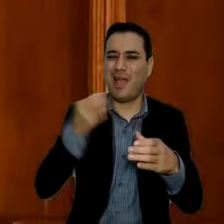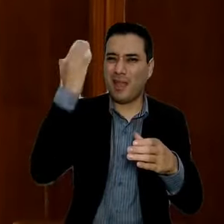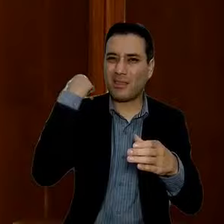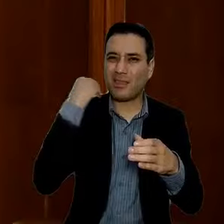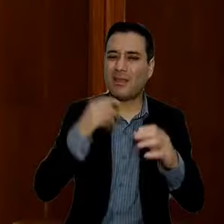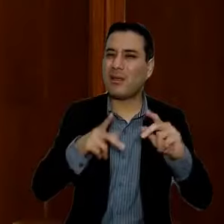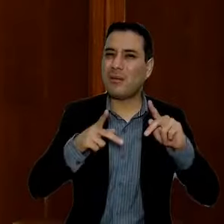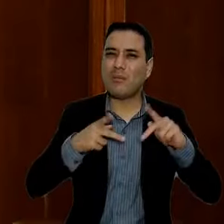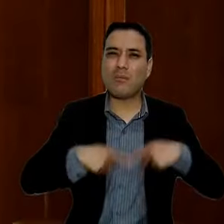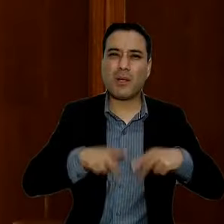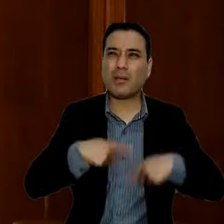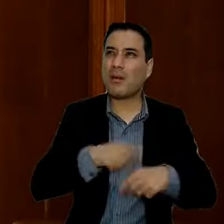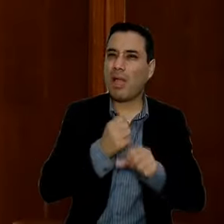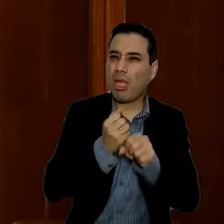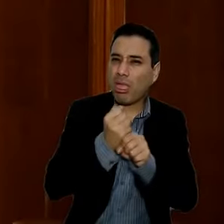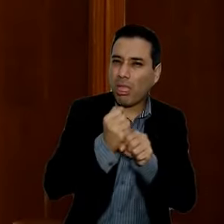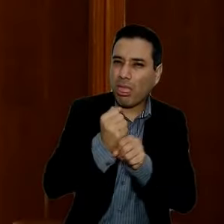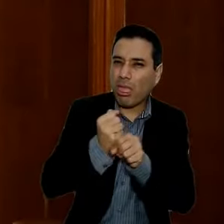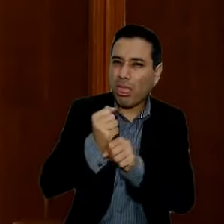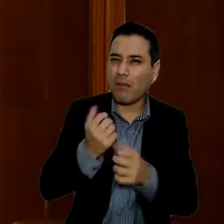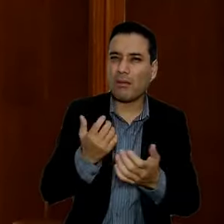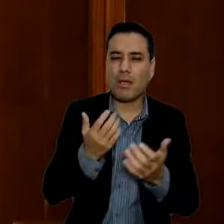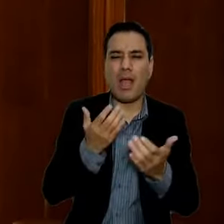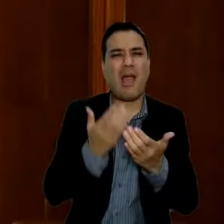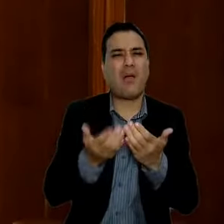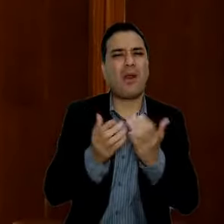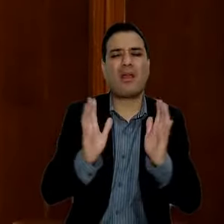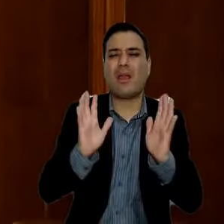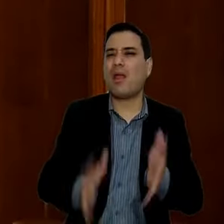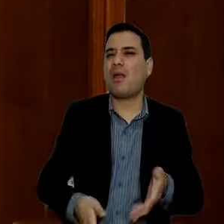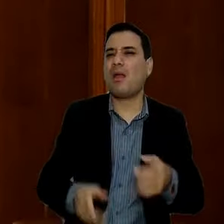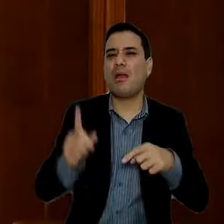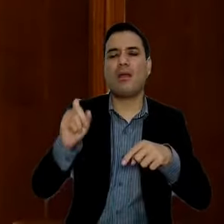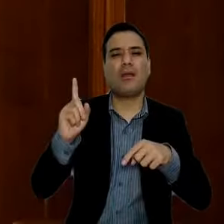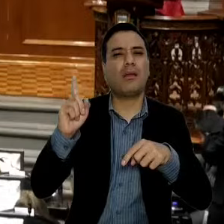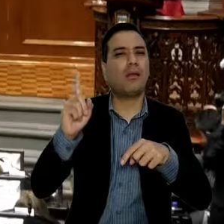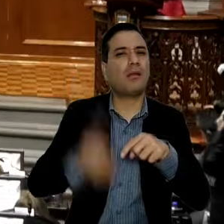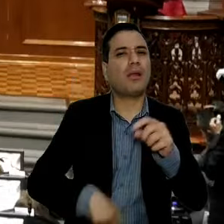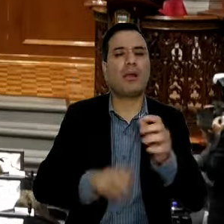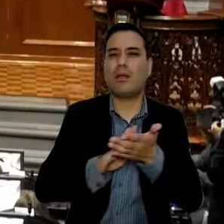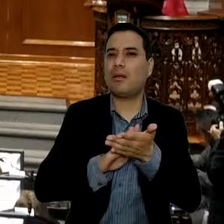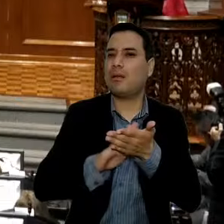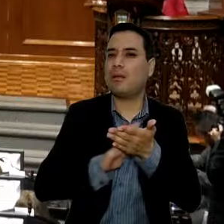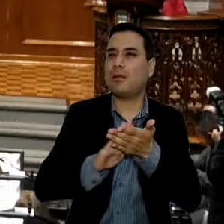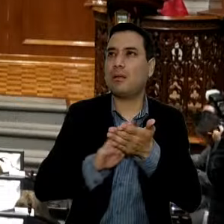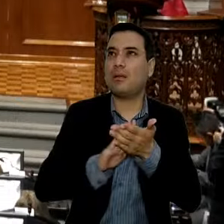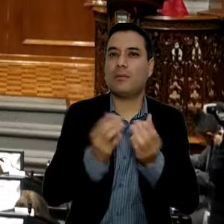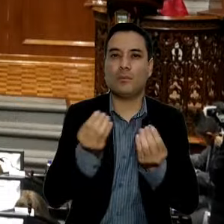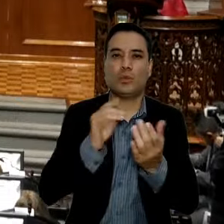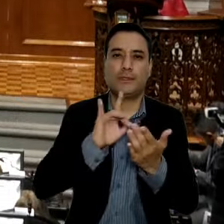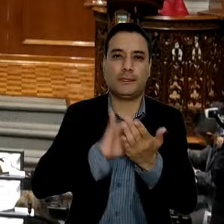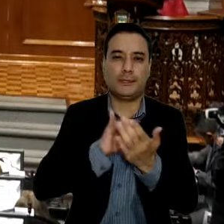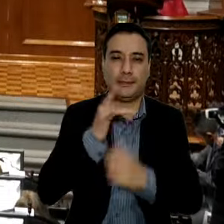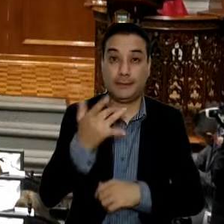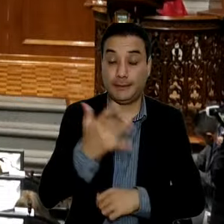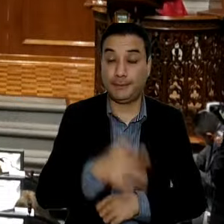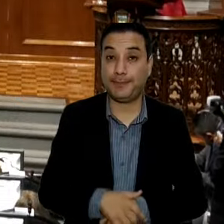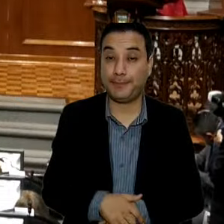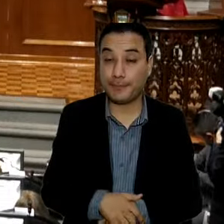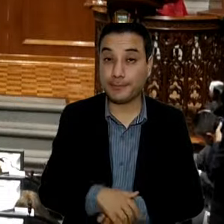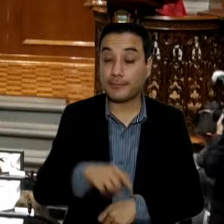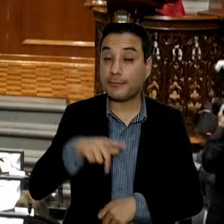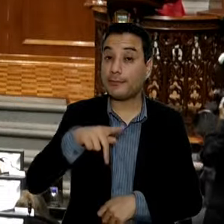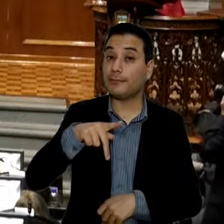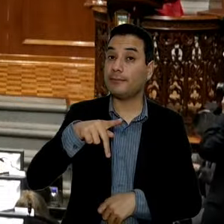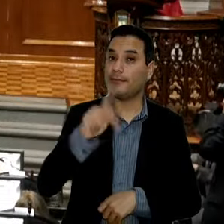población más necesitada ahora ya no existen Muchísimas gracias por eso sin embargo